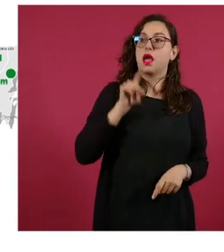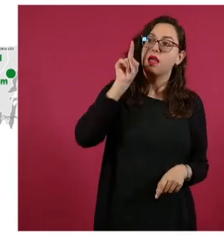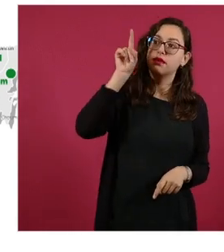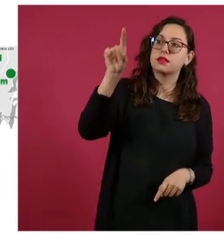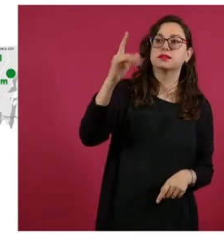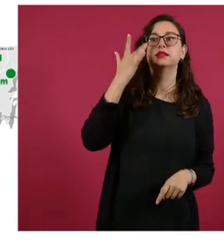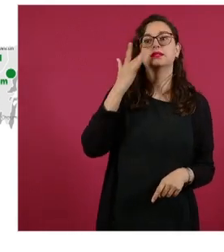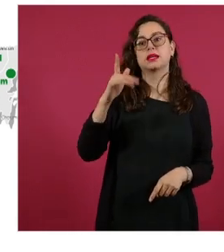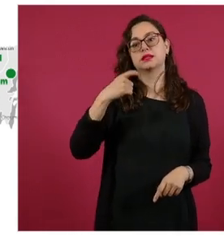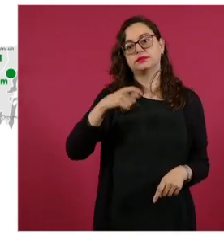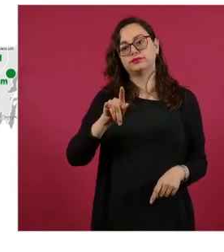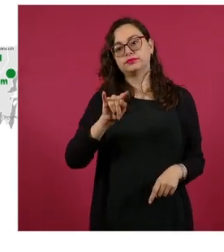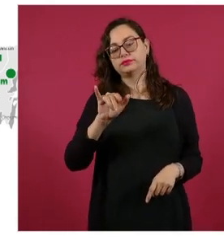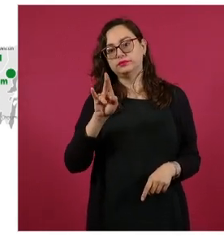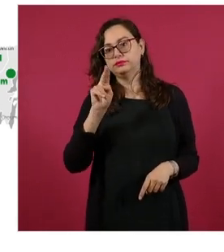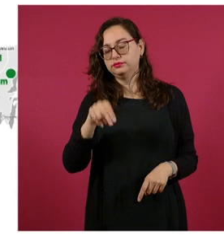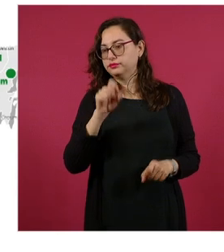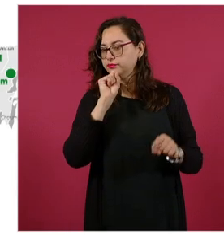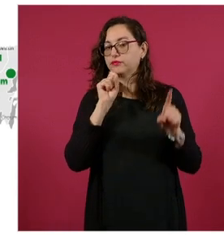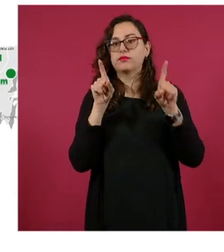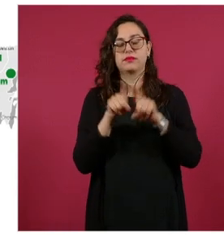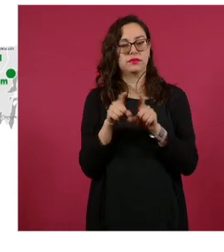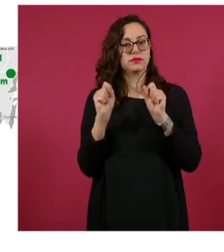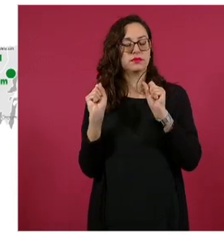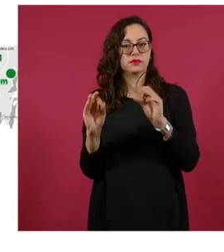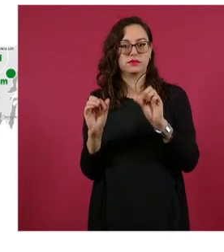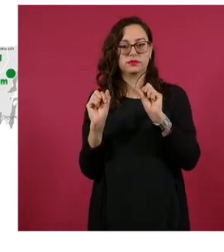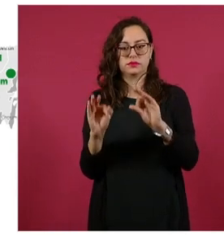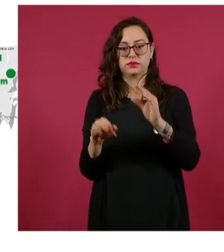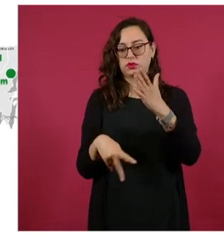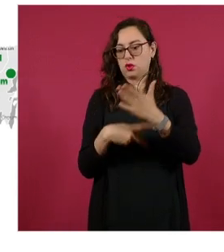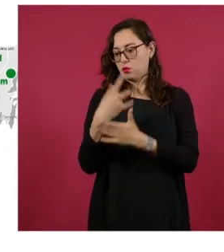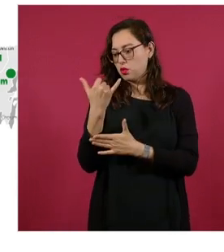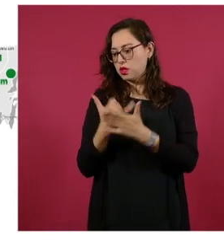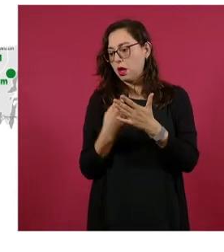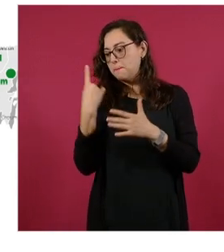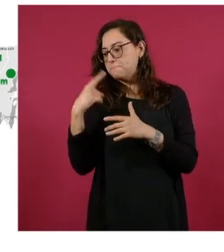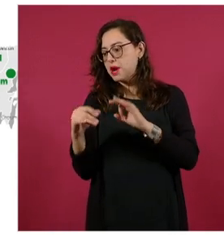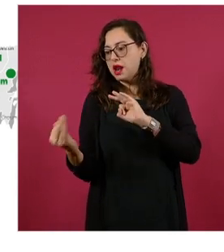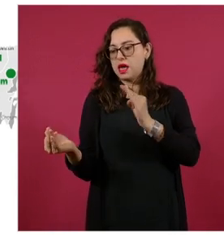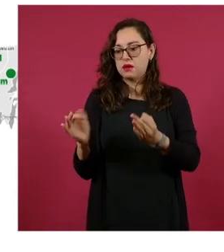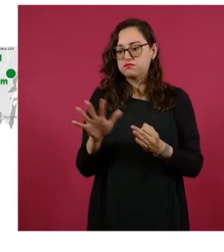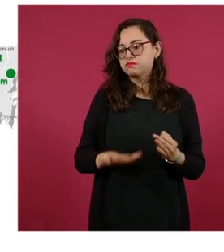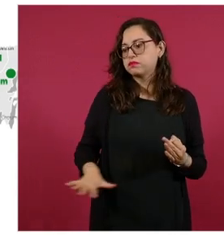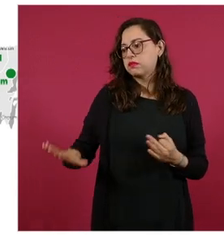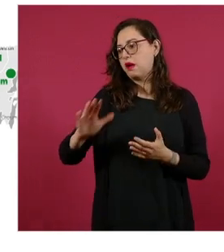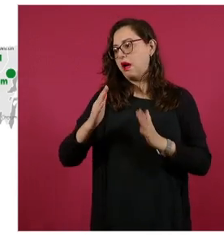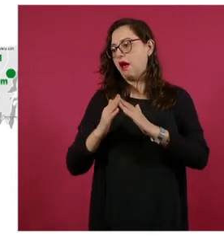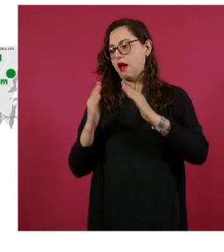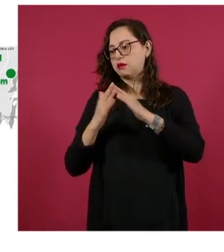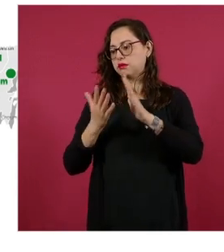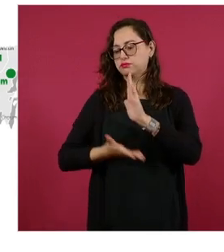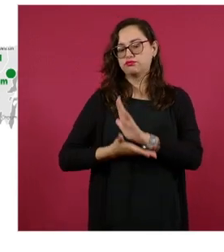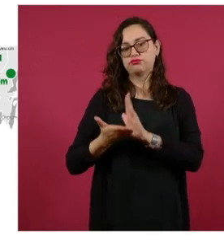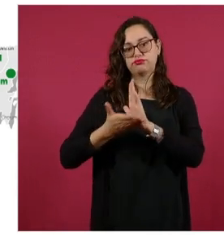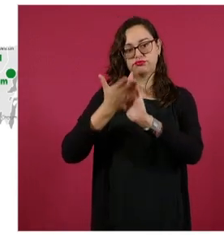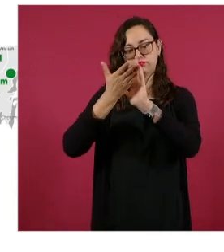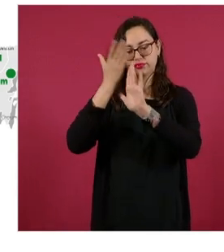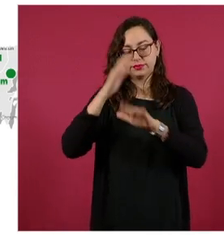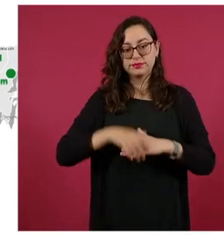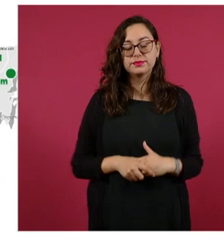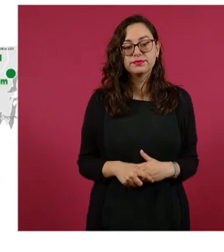y ahí hicimos un módulo permanente y se está haciendo un proyecto de vivienda junto con el gobierno de Baja California.